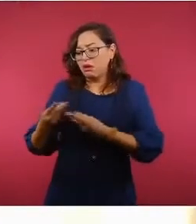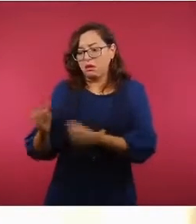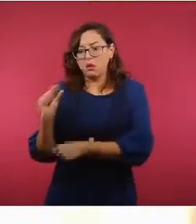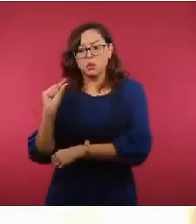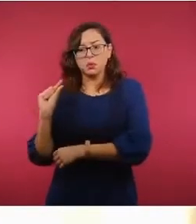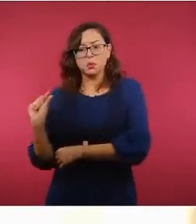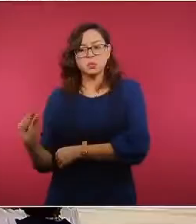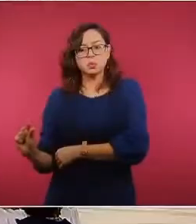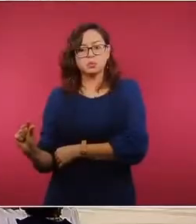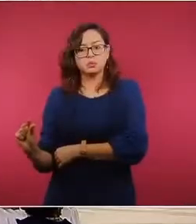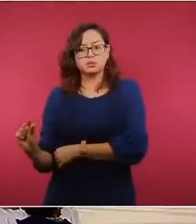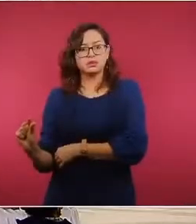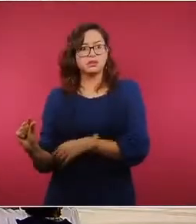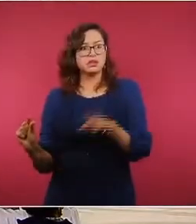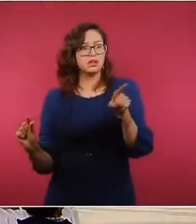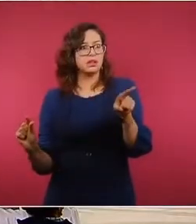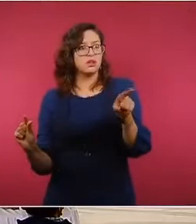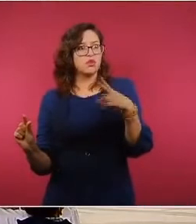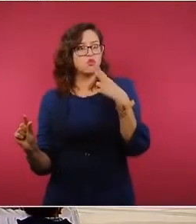Esto